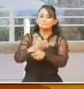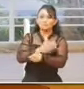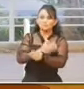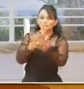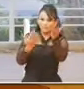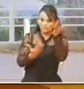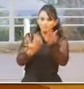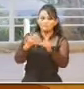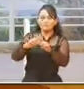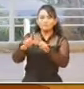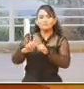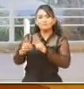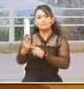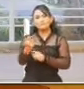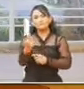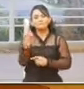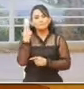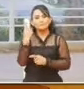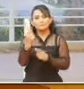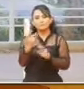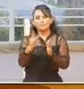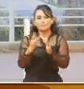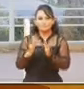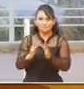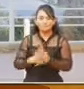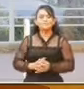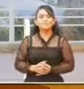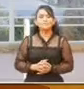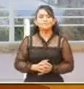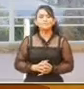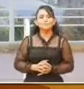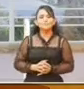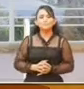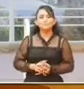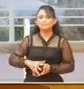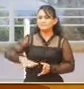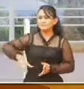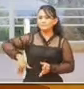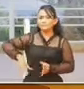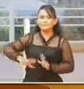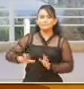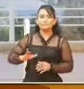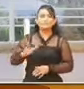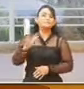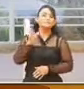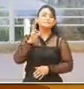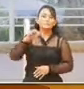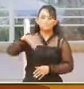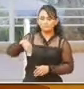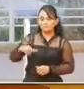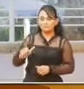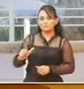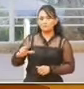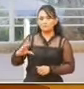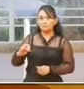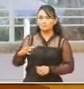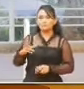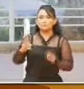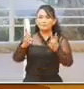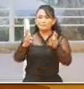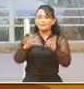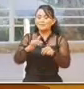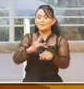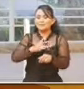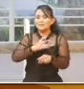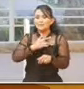los diferentes medios de comunicación. Como acaba de comentar el regidor Marco, es un tema muy sensible para